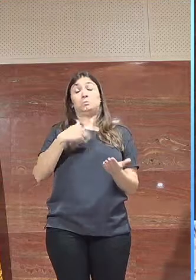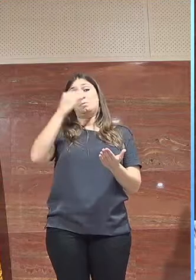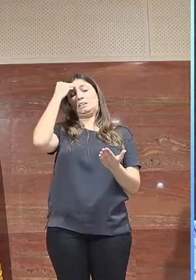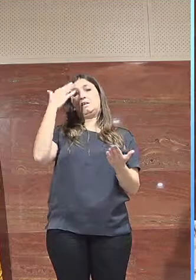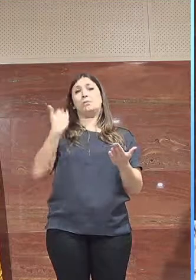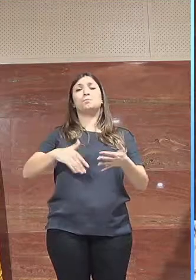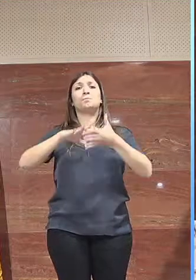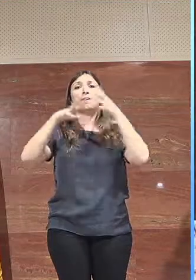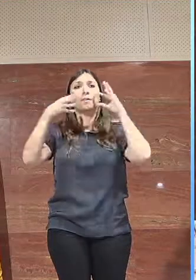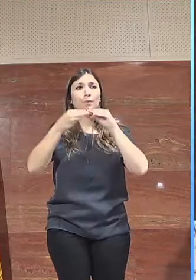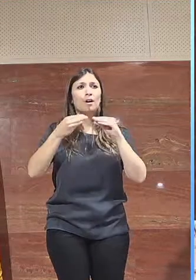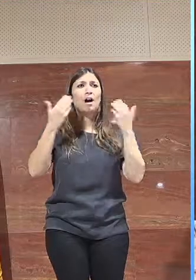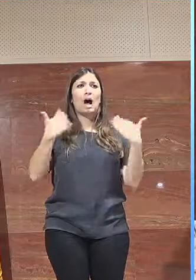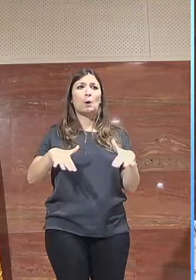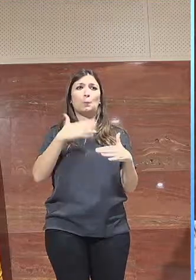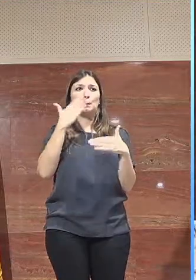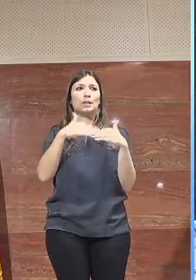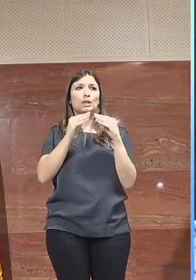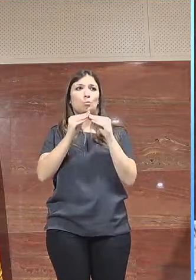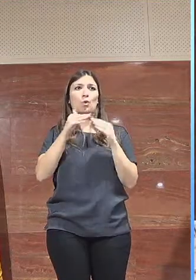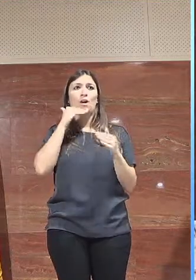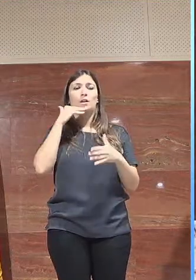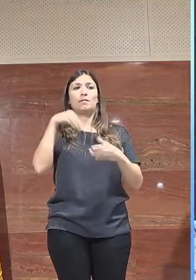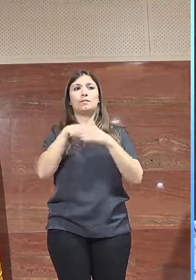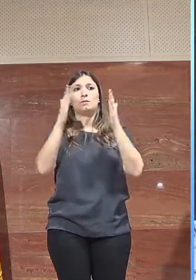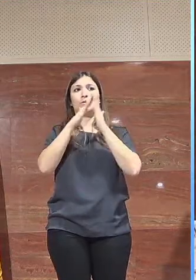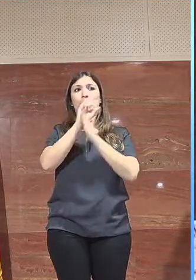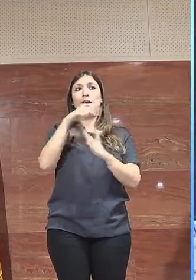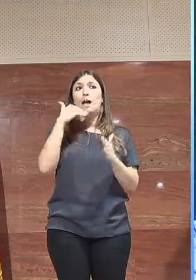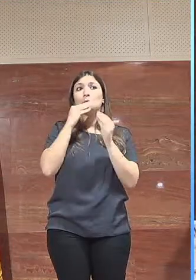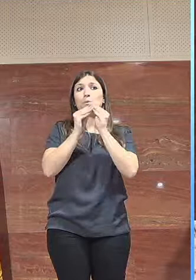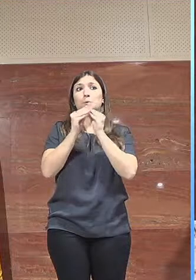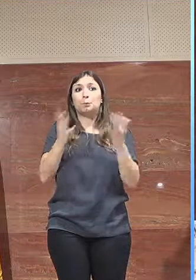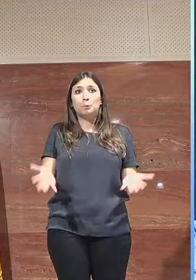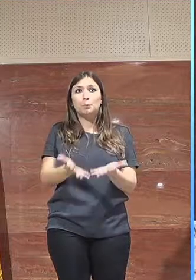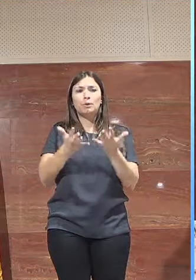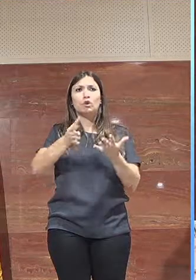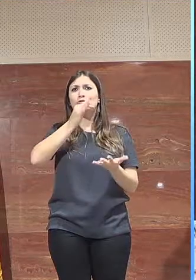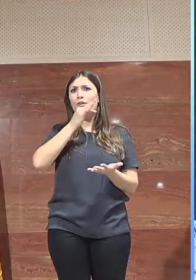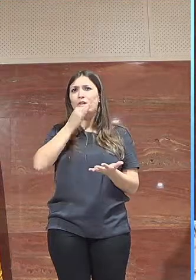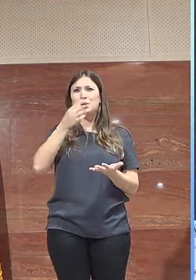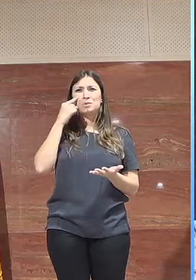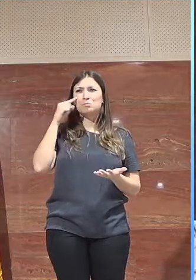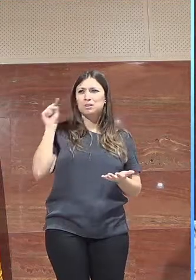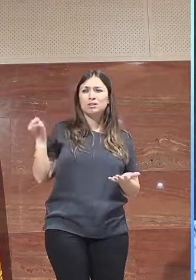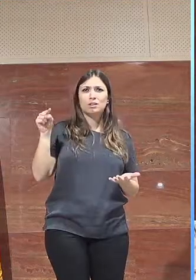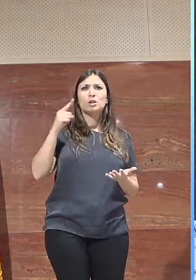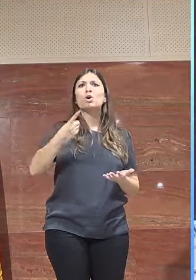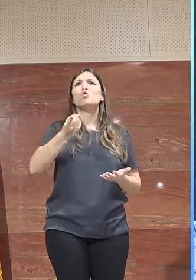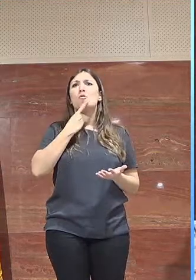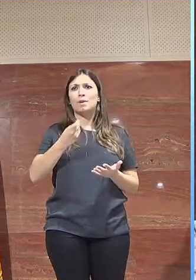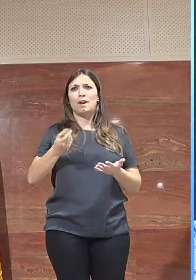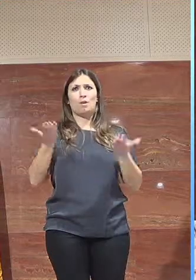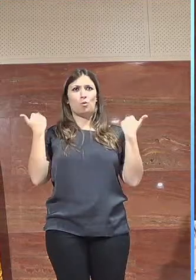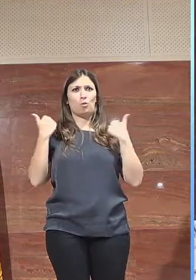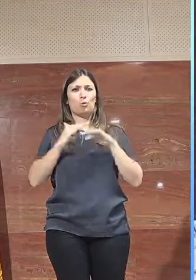eran adaptaciones, aunque sean mínimas en el entorno de la propia vivienda, pues vemos que todavía siguen siendo complicadas de ejecutar, ¿no?